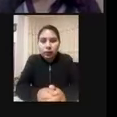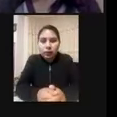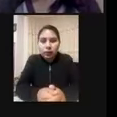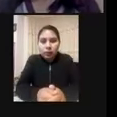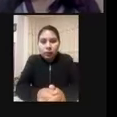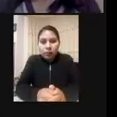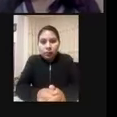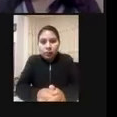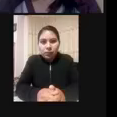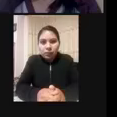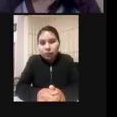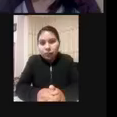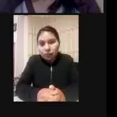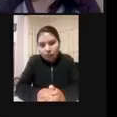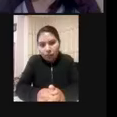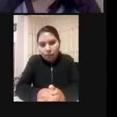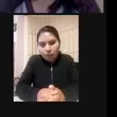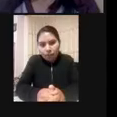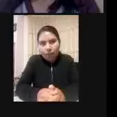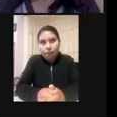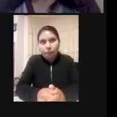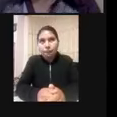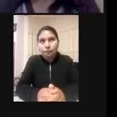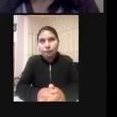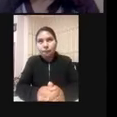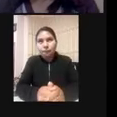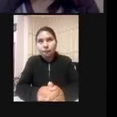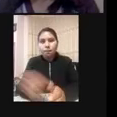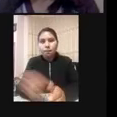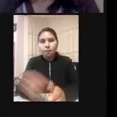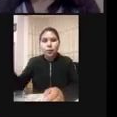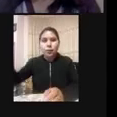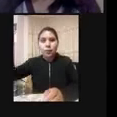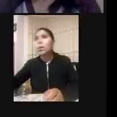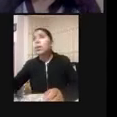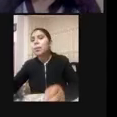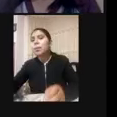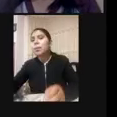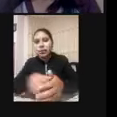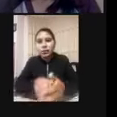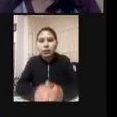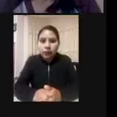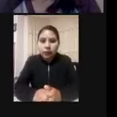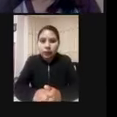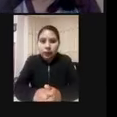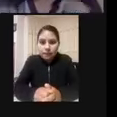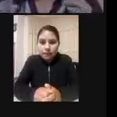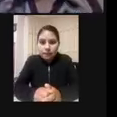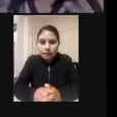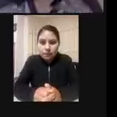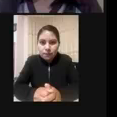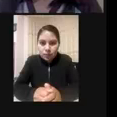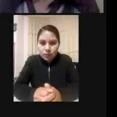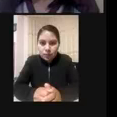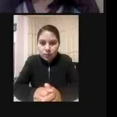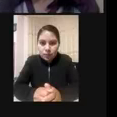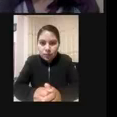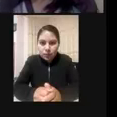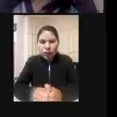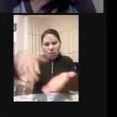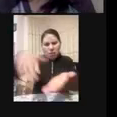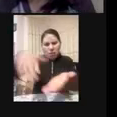niños usualmente por la misma hipotonía que tienen, suele haber una debilidad al poder